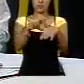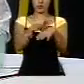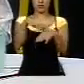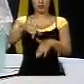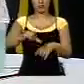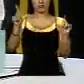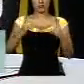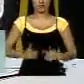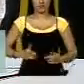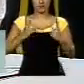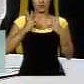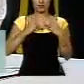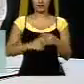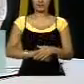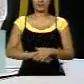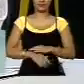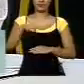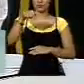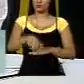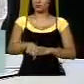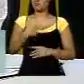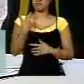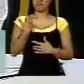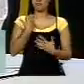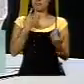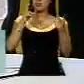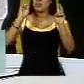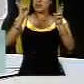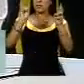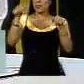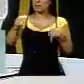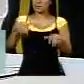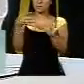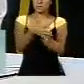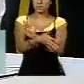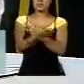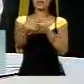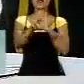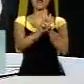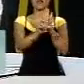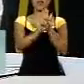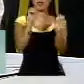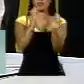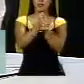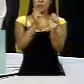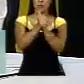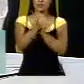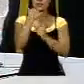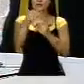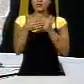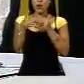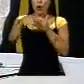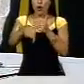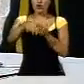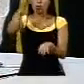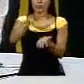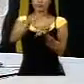Gracias, Aristóbulo. Quiero excusar a la compatriota Blanca, que se encuentra con quebranto de